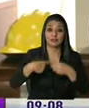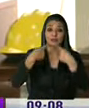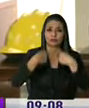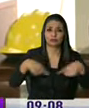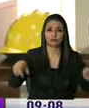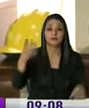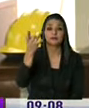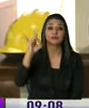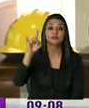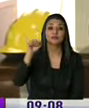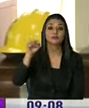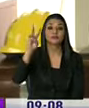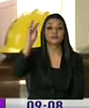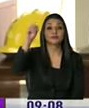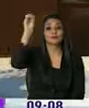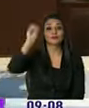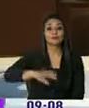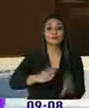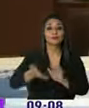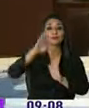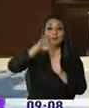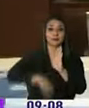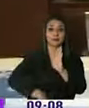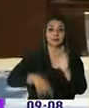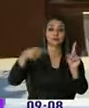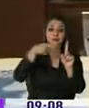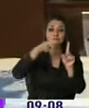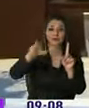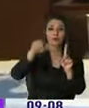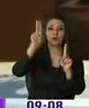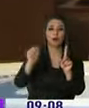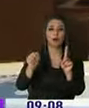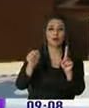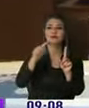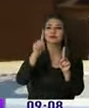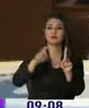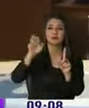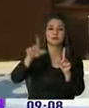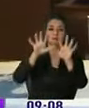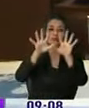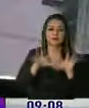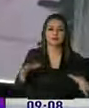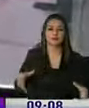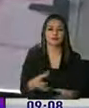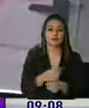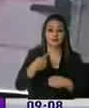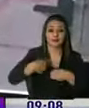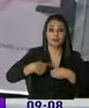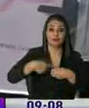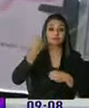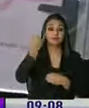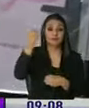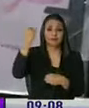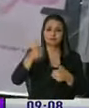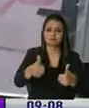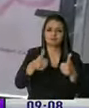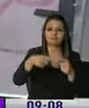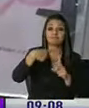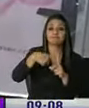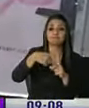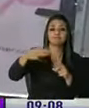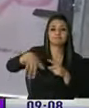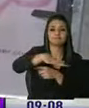reducción del 18,6% de muertos. Para Juan Zapata, secretario de Seguridad y Gobernabilidad, esta iniciativa es positiva